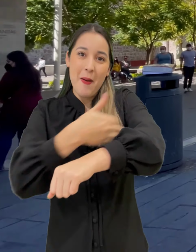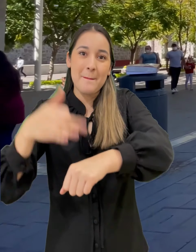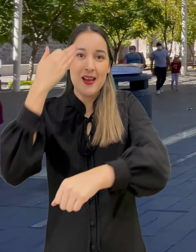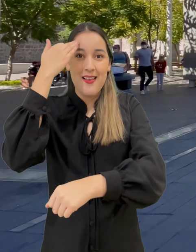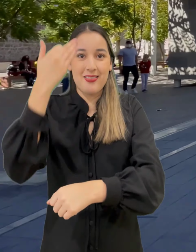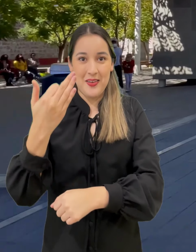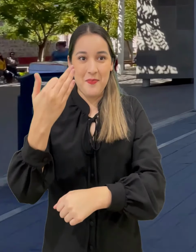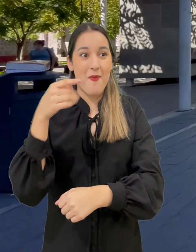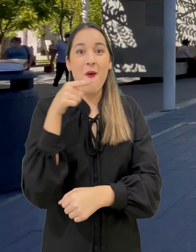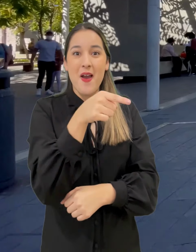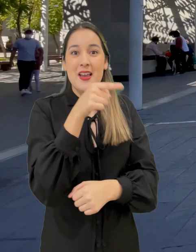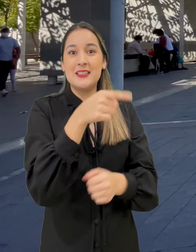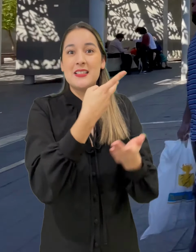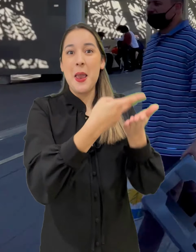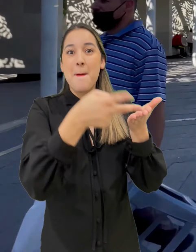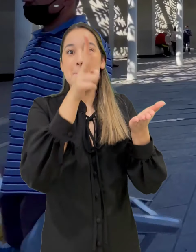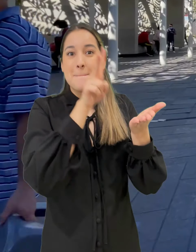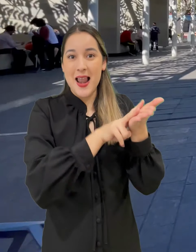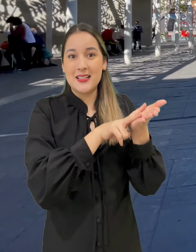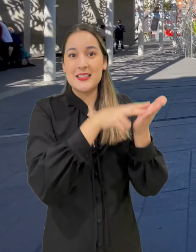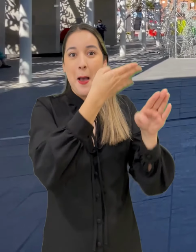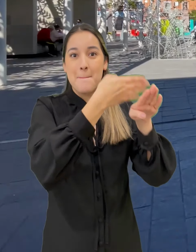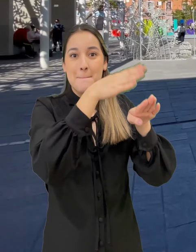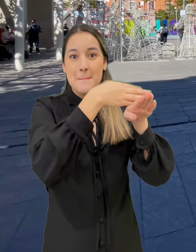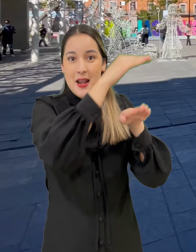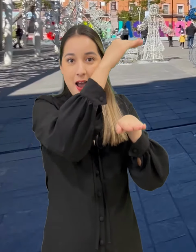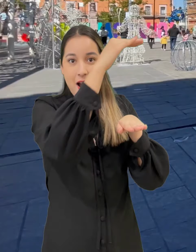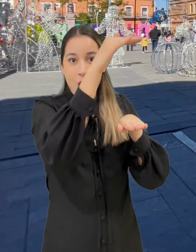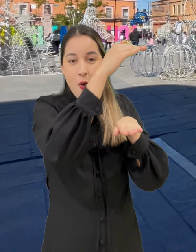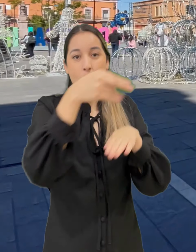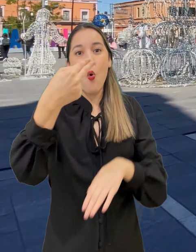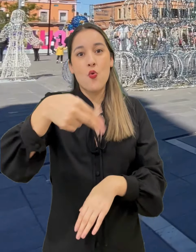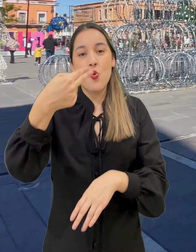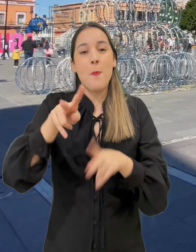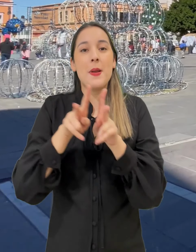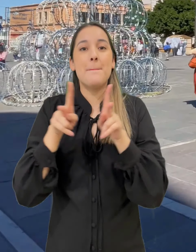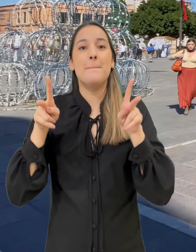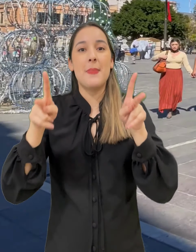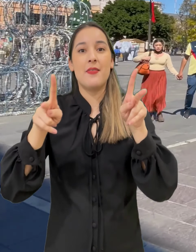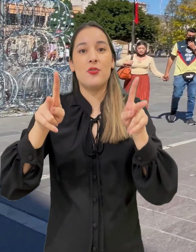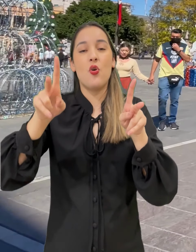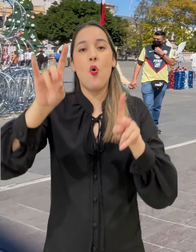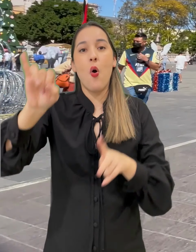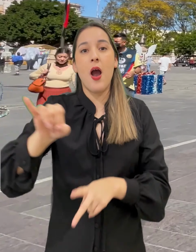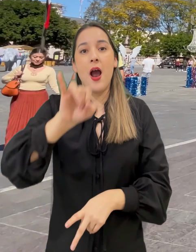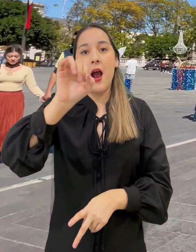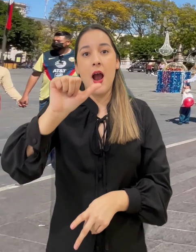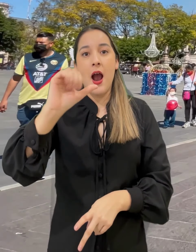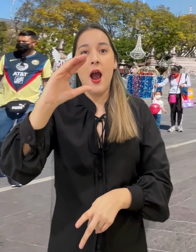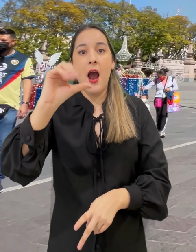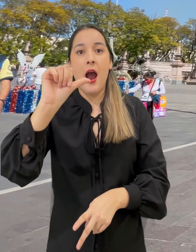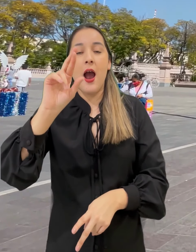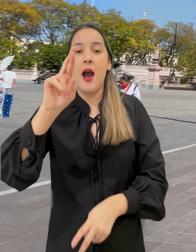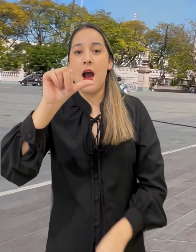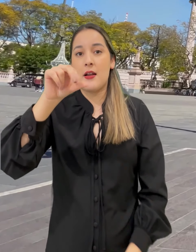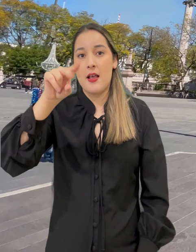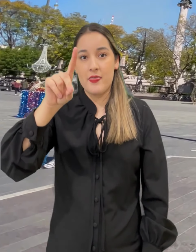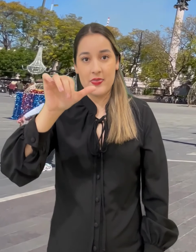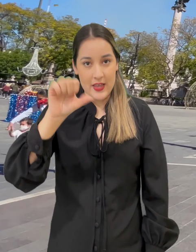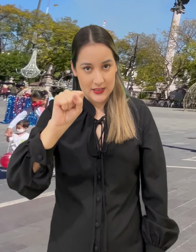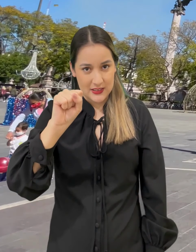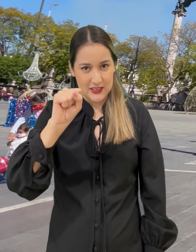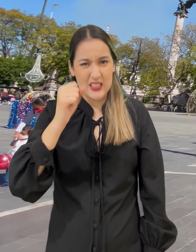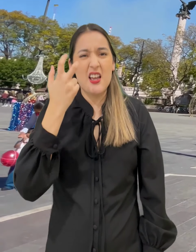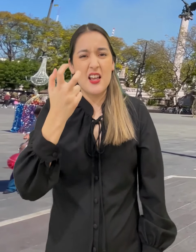familia este lugar que parece una plaza de techos blancos es el patio de las jacarandas